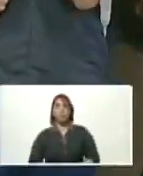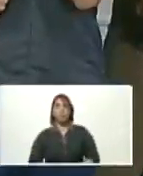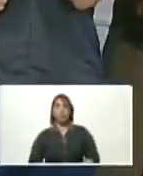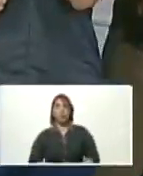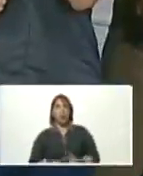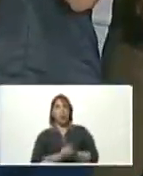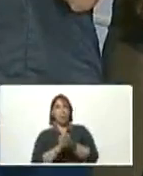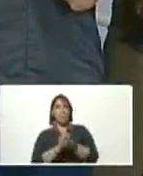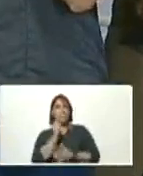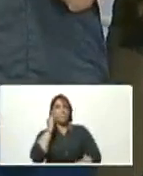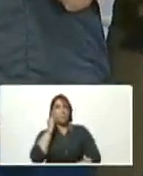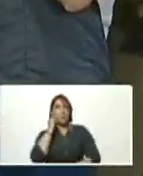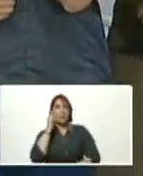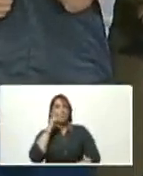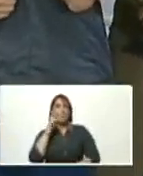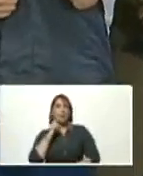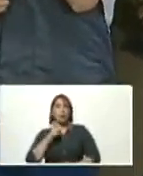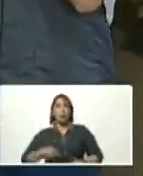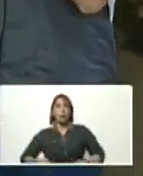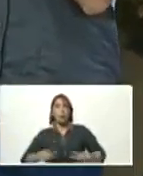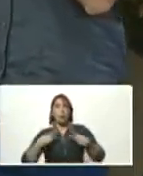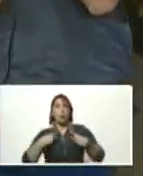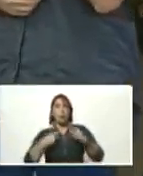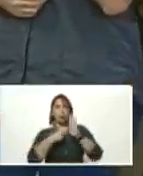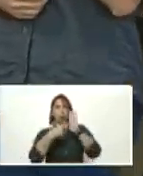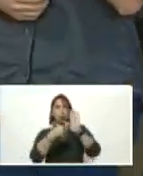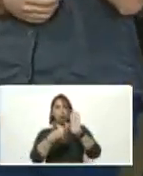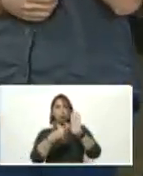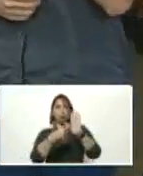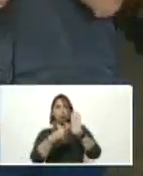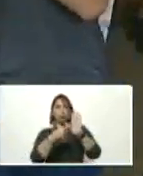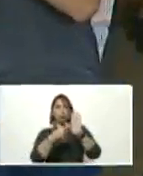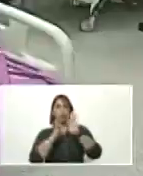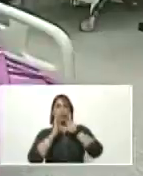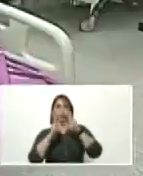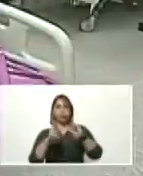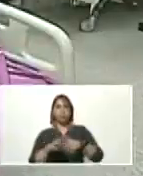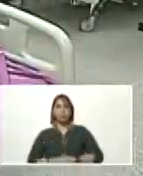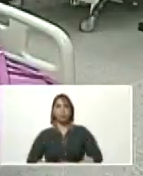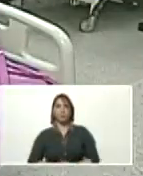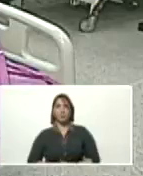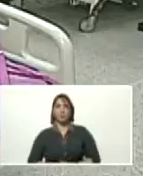compañera de parto humanizado para que muestre informe sus impresiones.